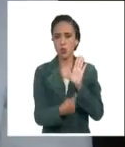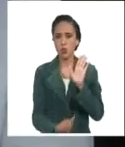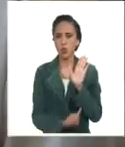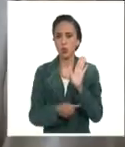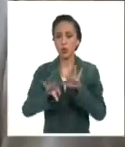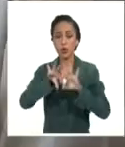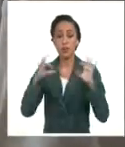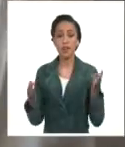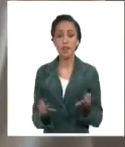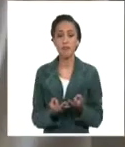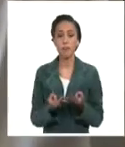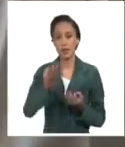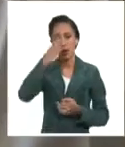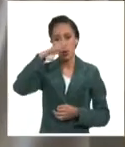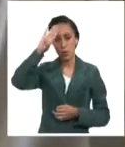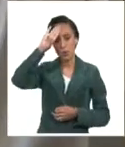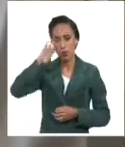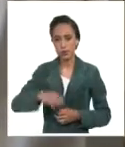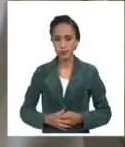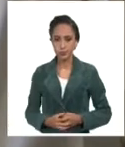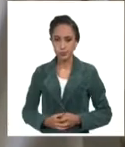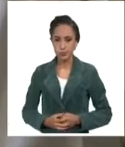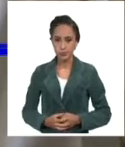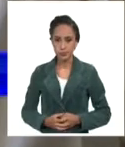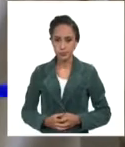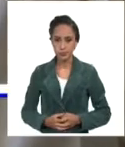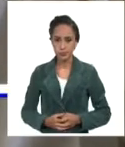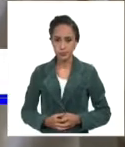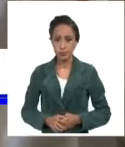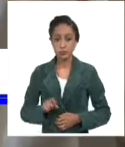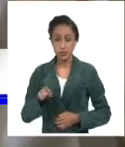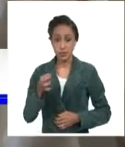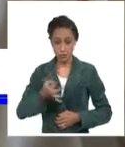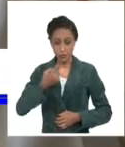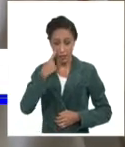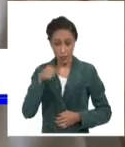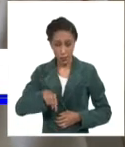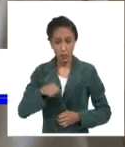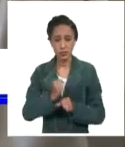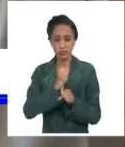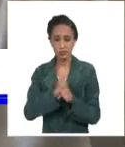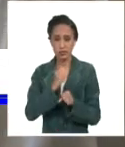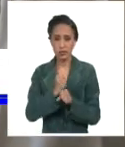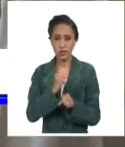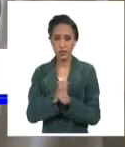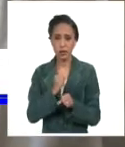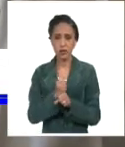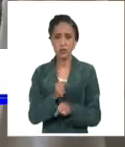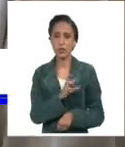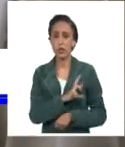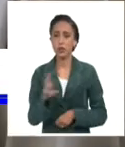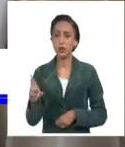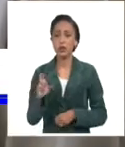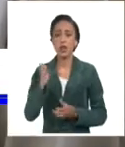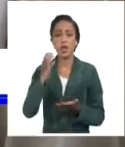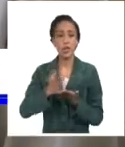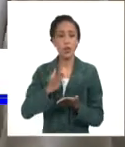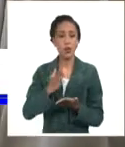en Cuba. Si vamos a la obra de las principales de la revolución, la educación